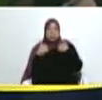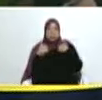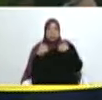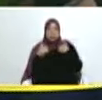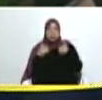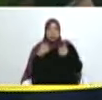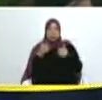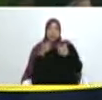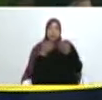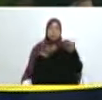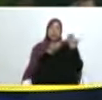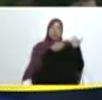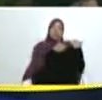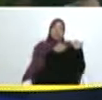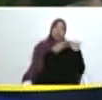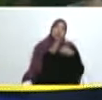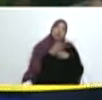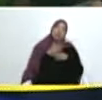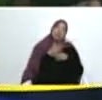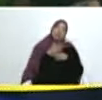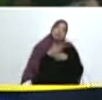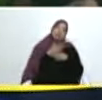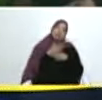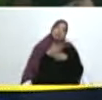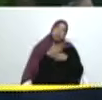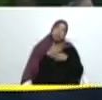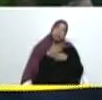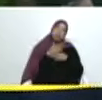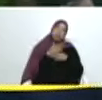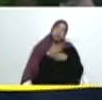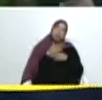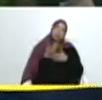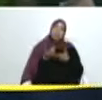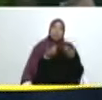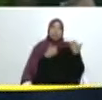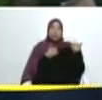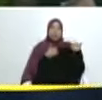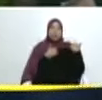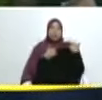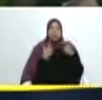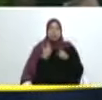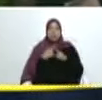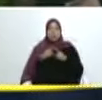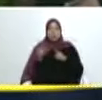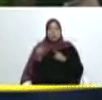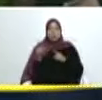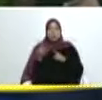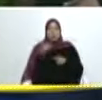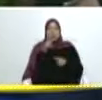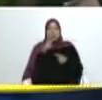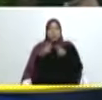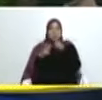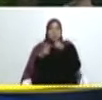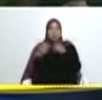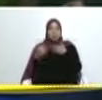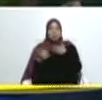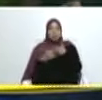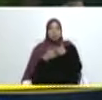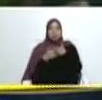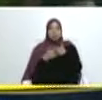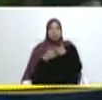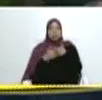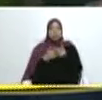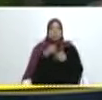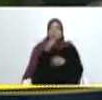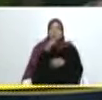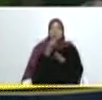de una responsabilidad compartida y nosotros le hemos dicho, es responsabilidad diferenciada, porque el impacto que ha tenido el modelo